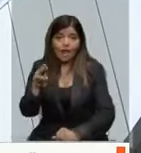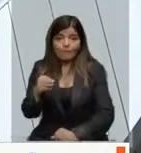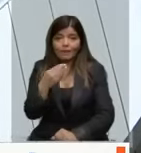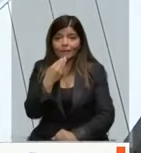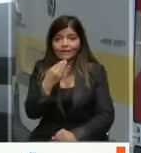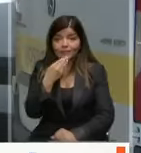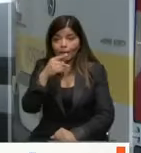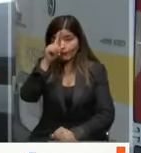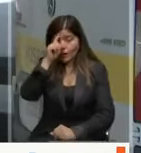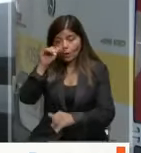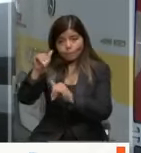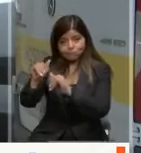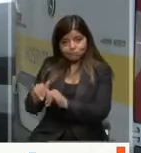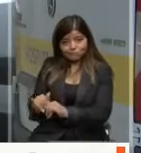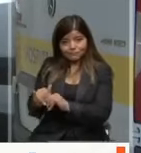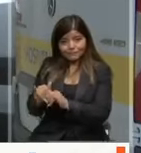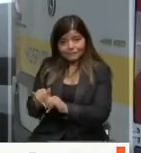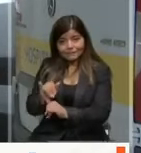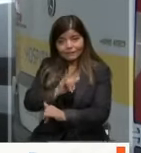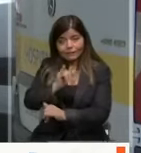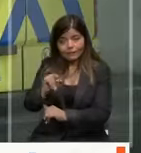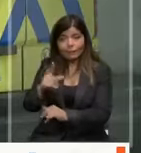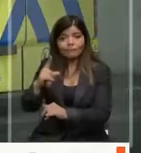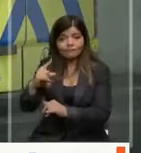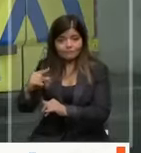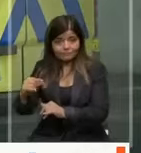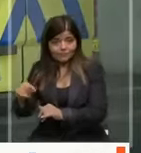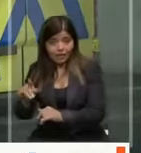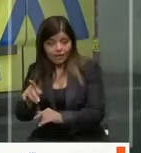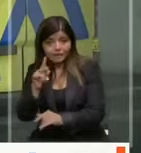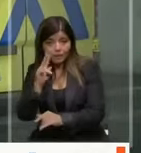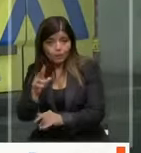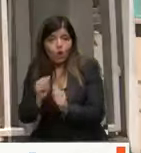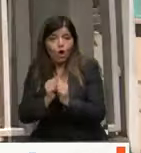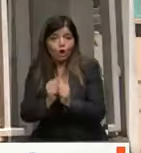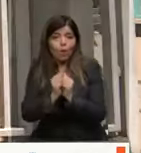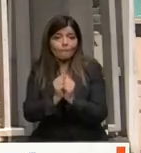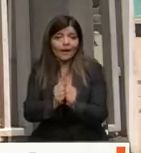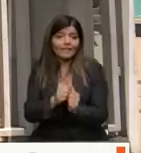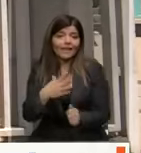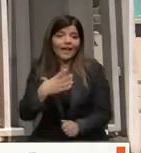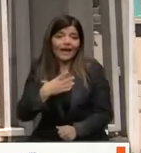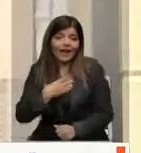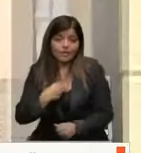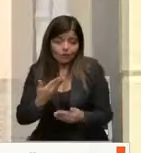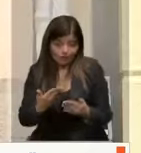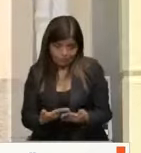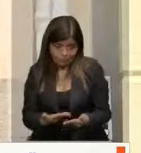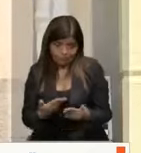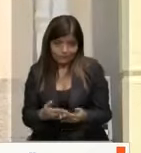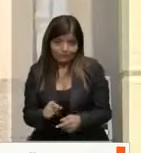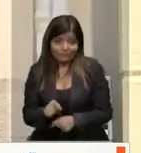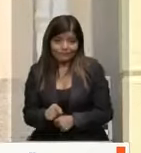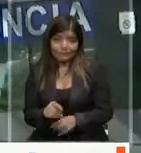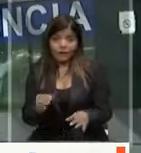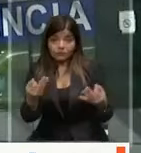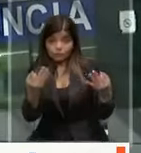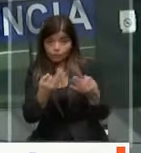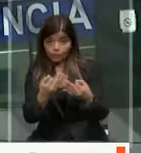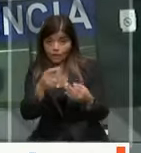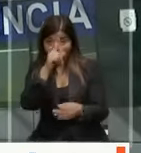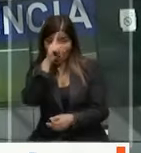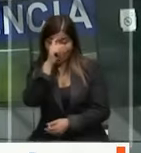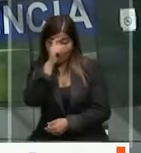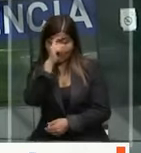estuvo hospitalizada, pero luego la dieron de alta y así pudo acompañar a su hijito. Según explicaron desde el Hospital